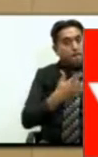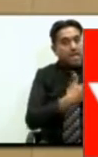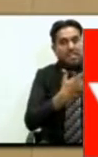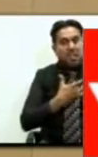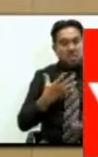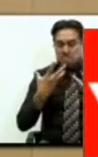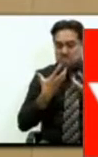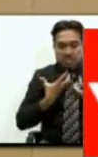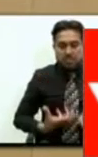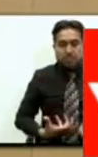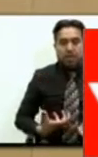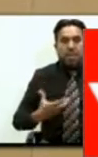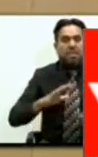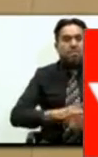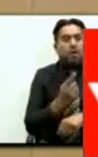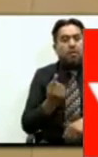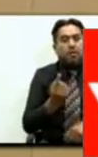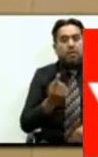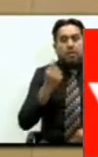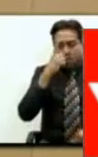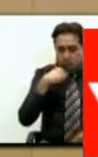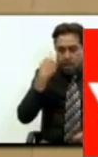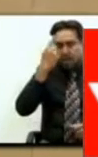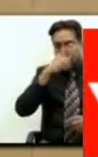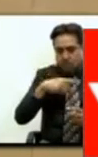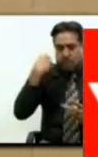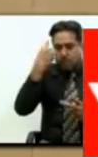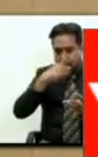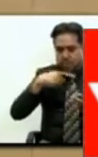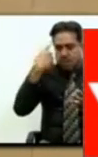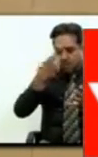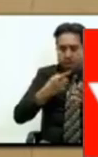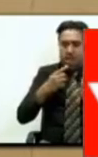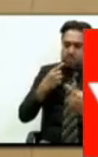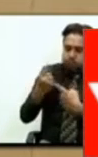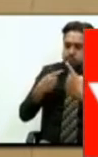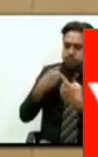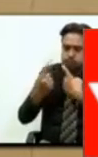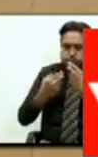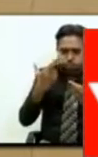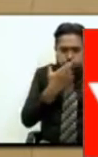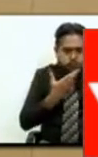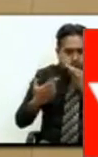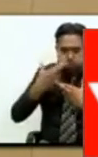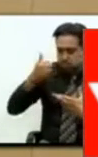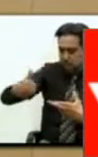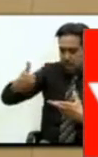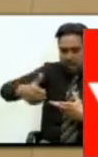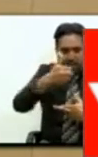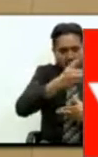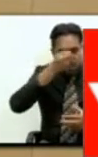porque éste pasamos horas discutiendo revisando los posicionamientos